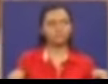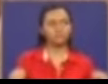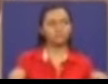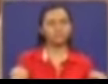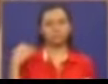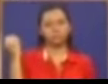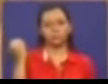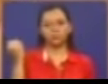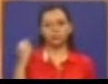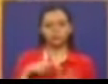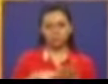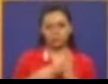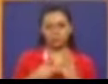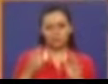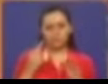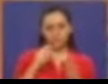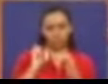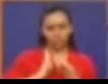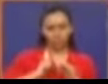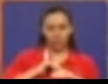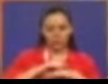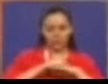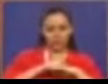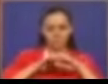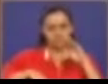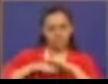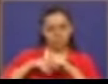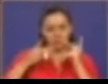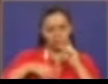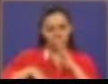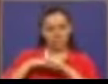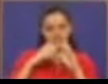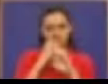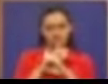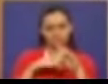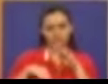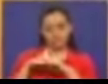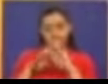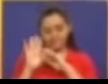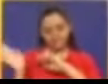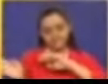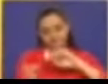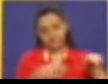son 6 veces un salario básico. Pero hay que ponerle un techo ahí también. Bien,